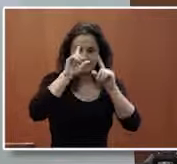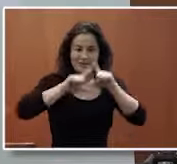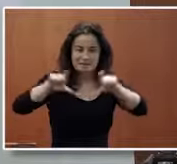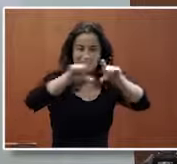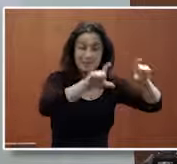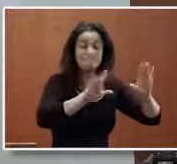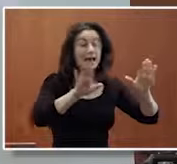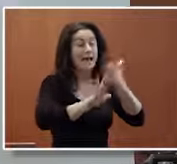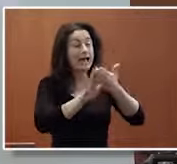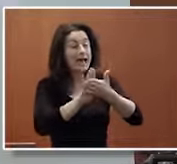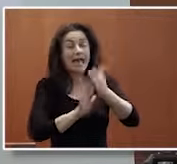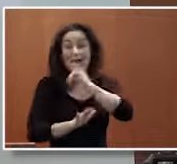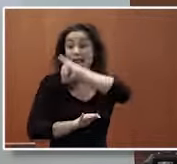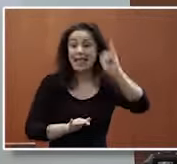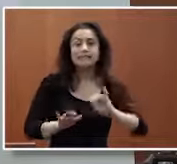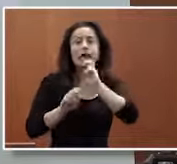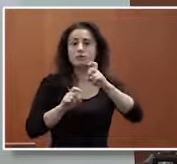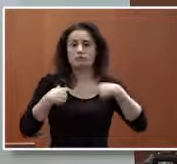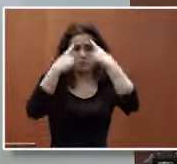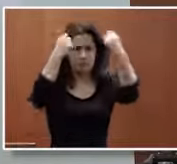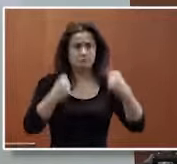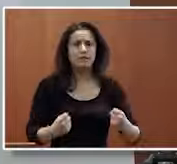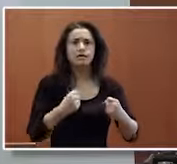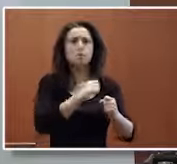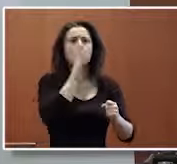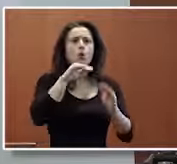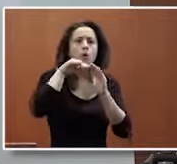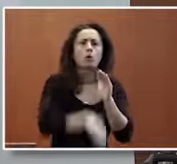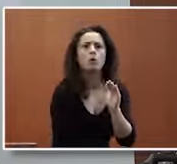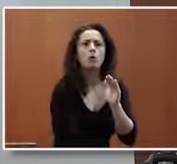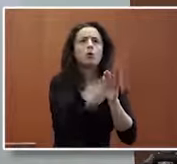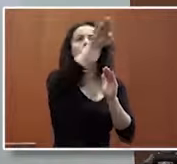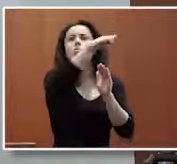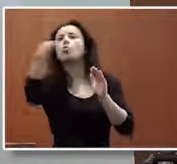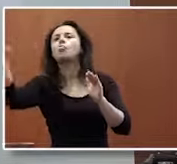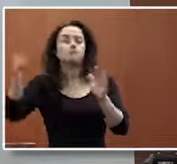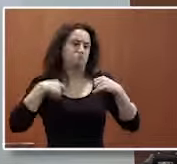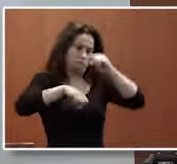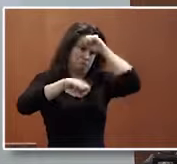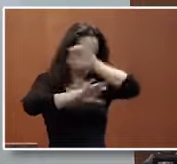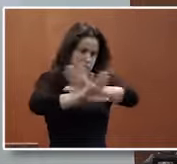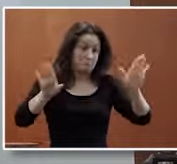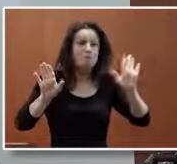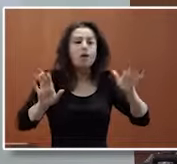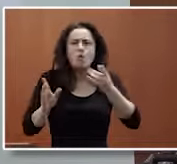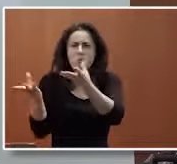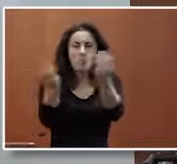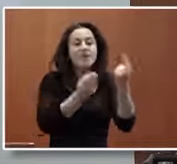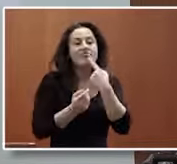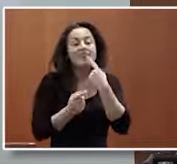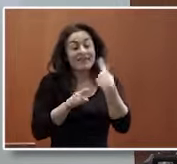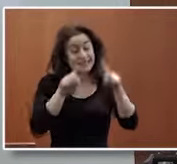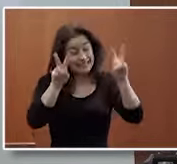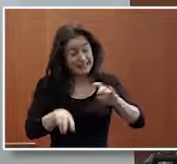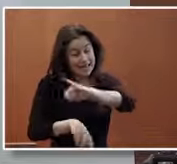algo de la crisis algo de la crisis yo no soy un experto en explicar qué es lo que ha pasado y de dónde venimos y a dónde vamos pero algunos dicen y yo estoy bastante de acuerdo que algo tiene que